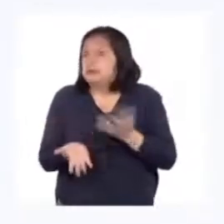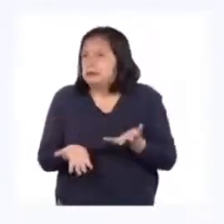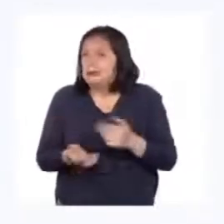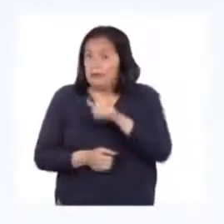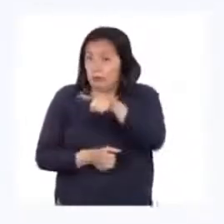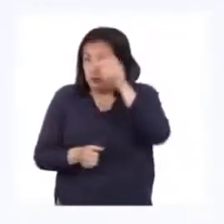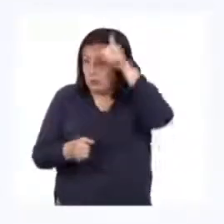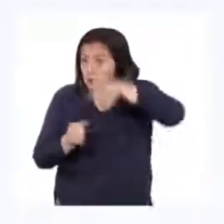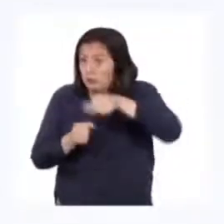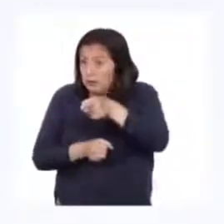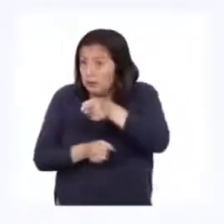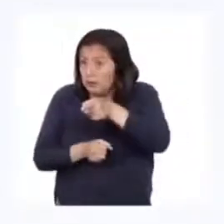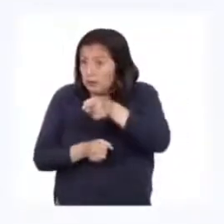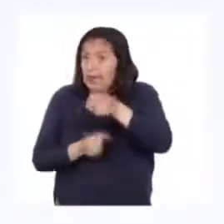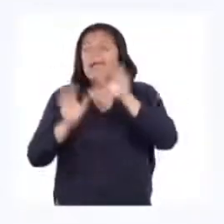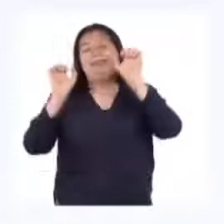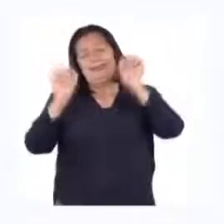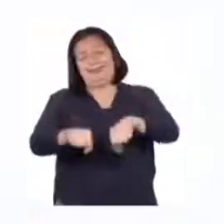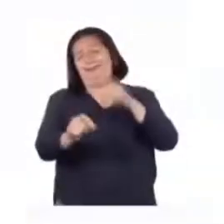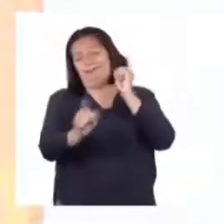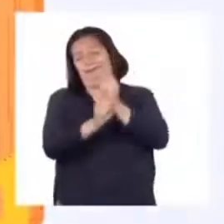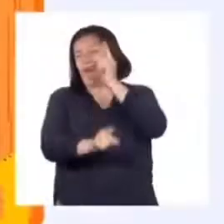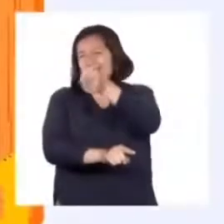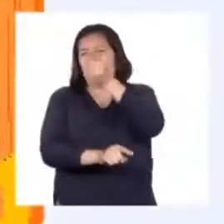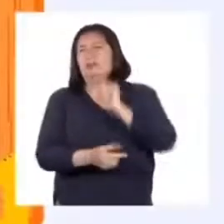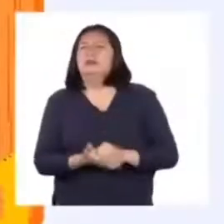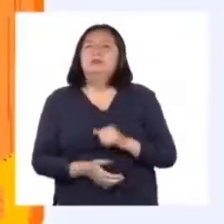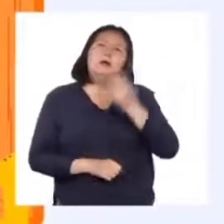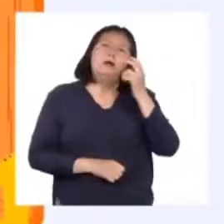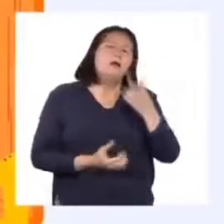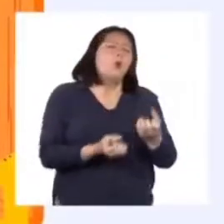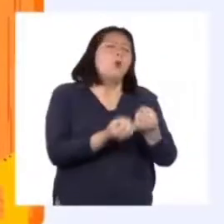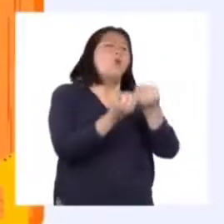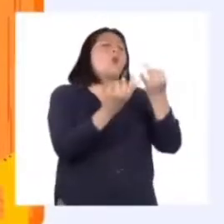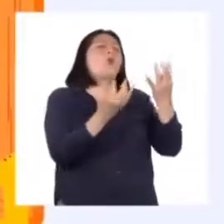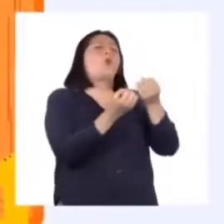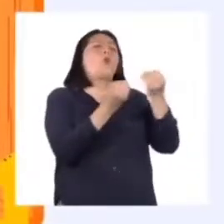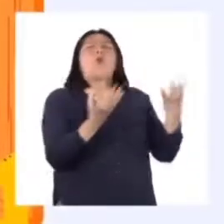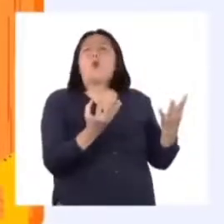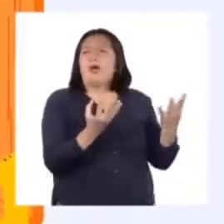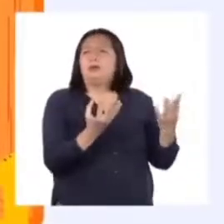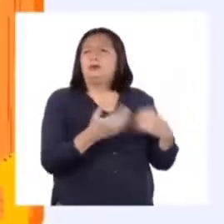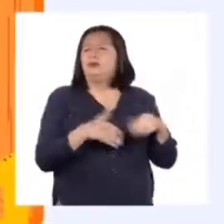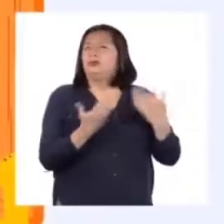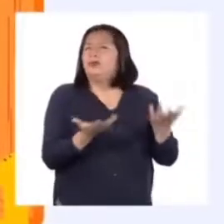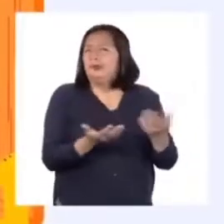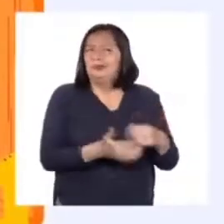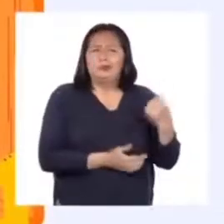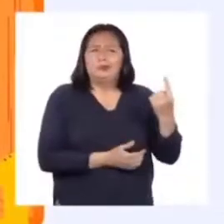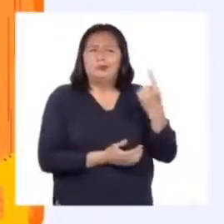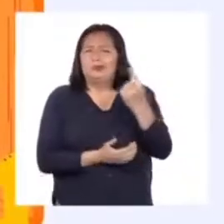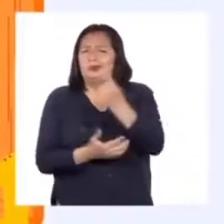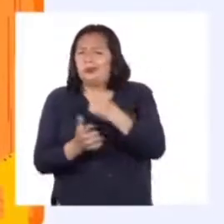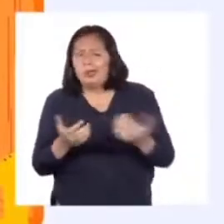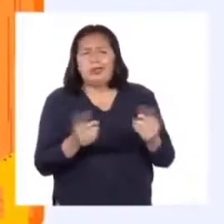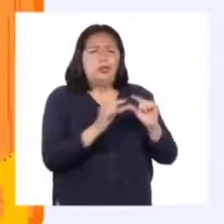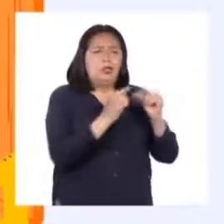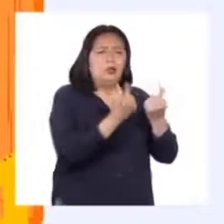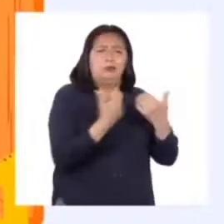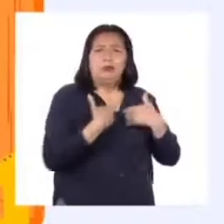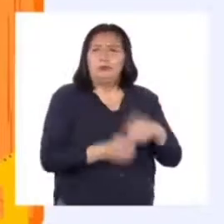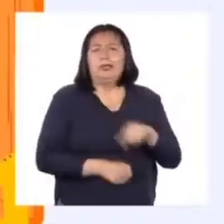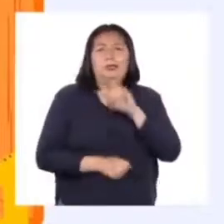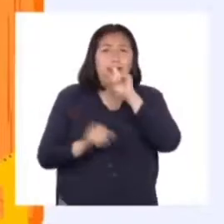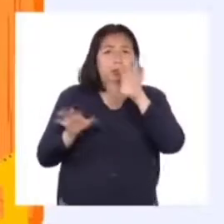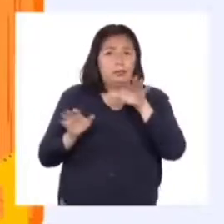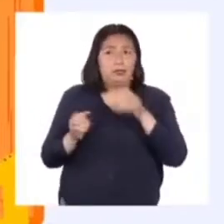¿Lo recuerdan? Así es. Observaron la cantidad de especies afectadas por clasificación. En las